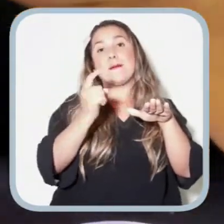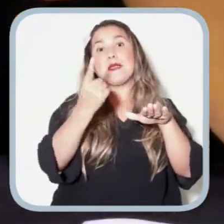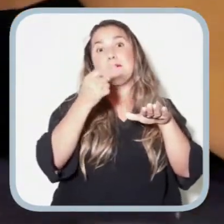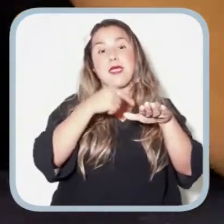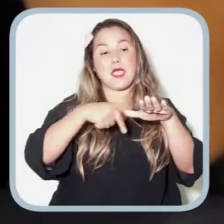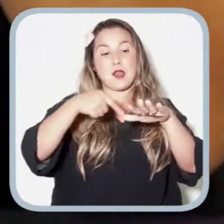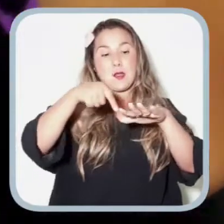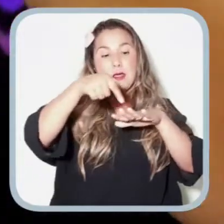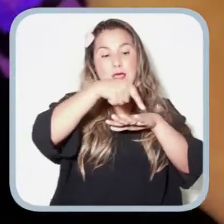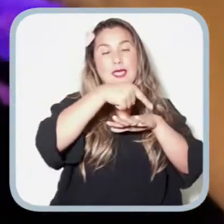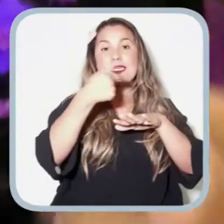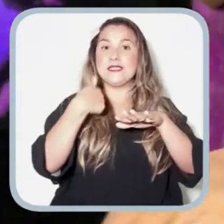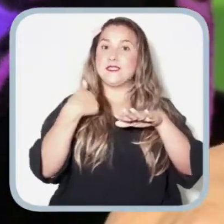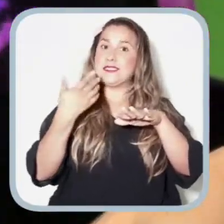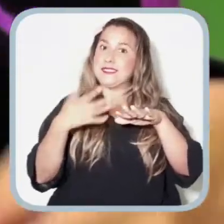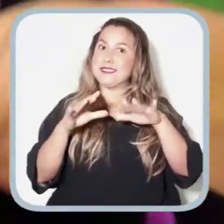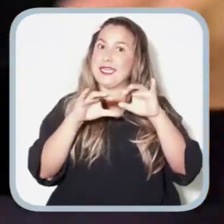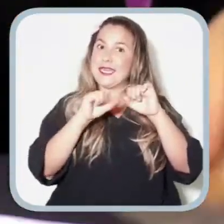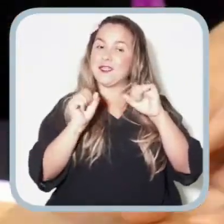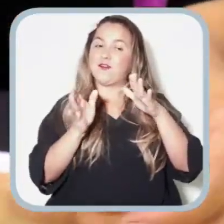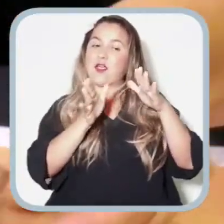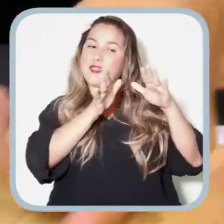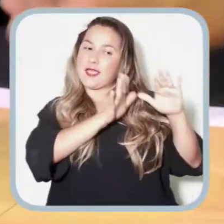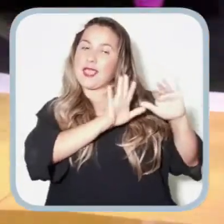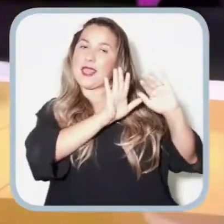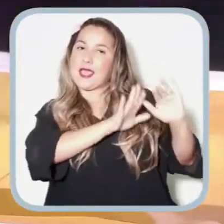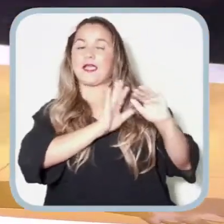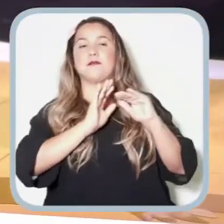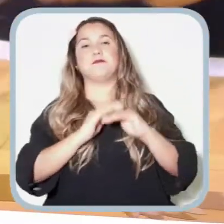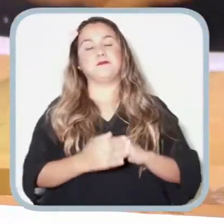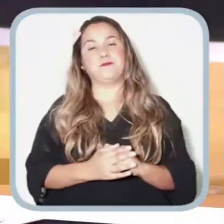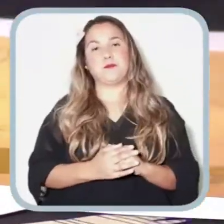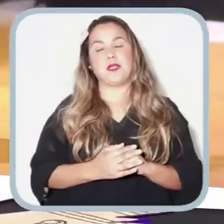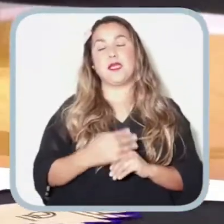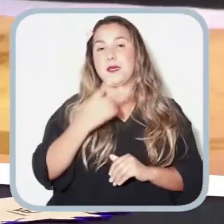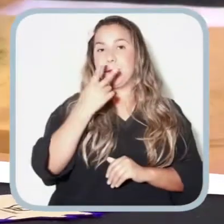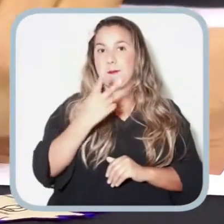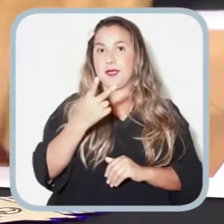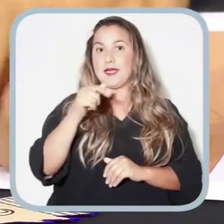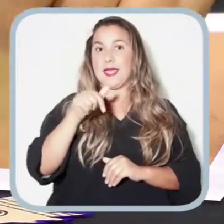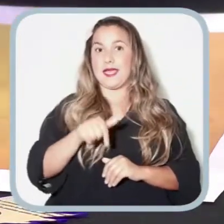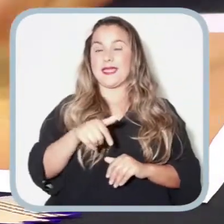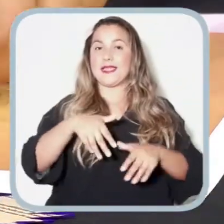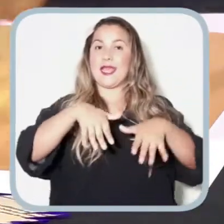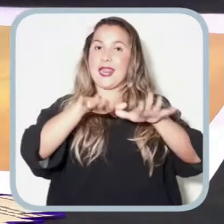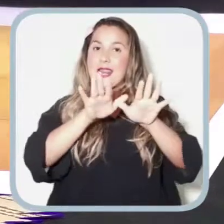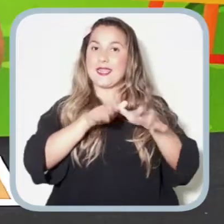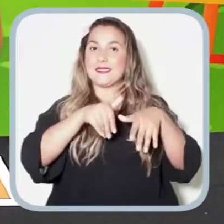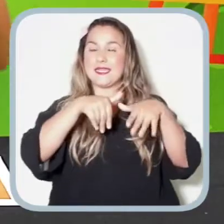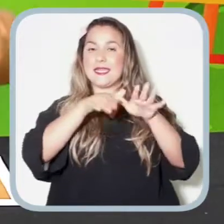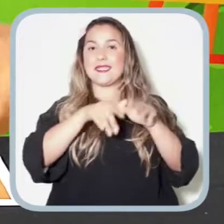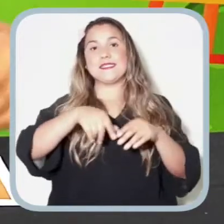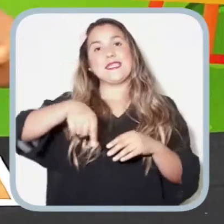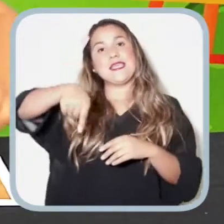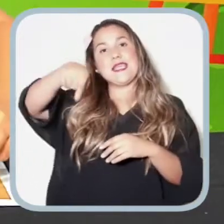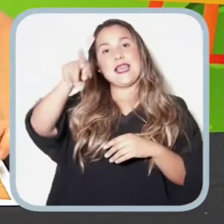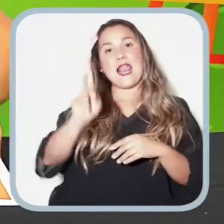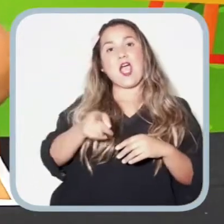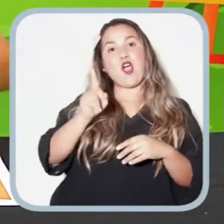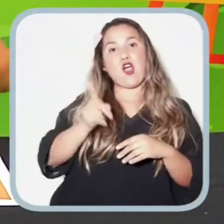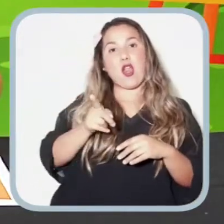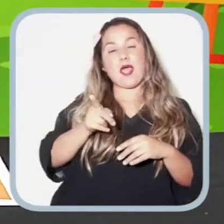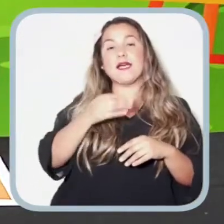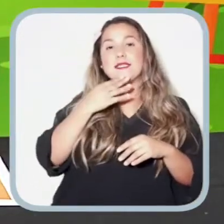caso yo ya las tengo listas las voy a reservar por acá aquí están las alitas y la cola